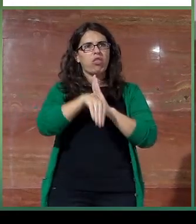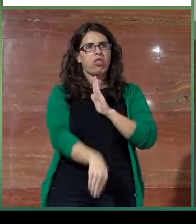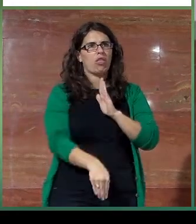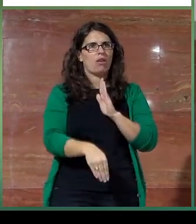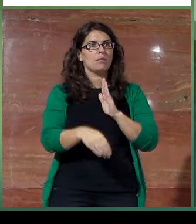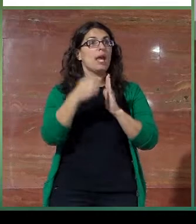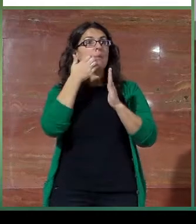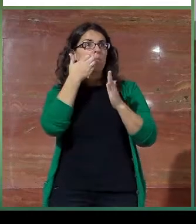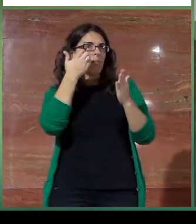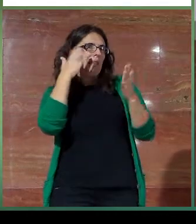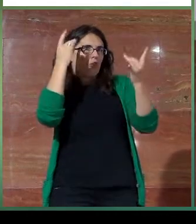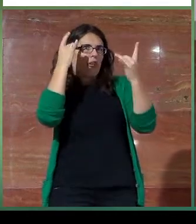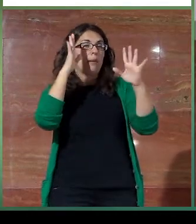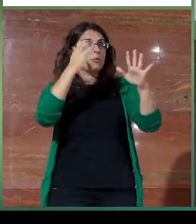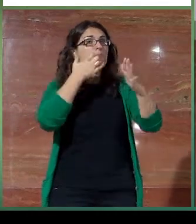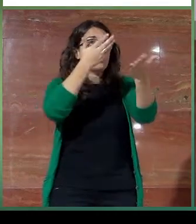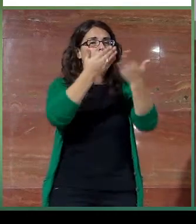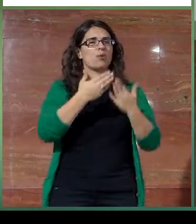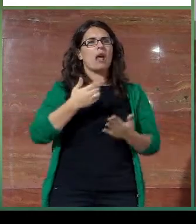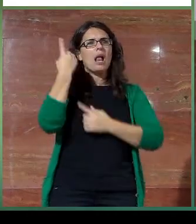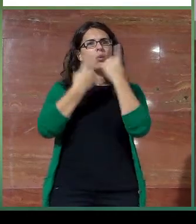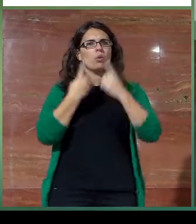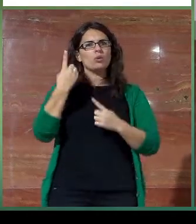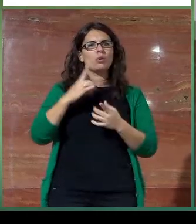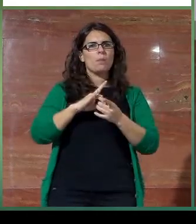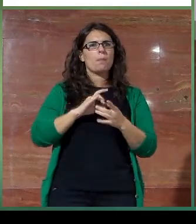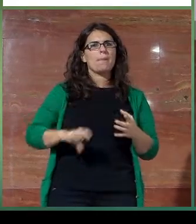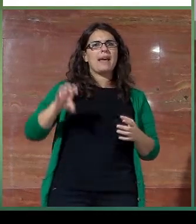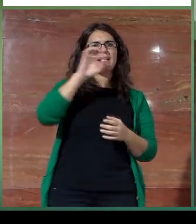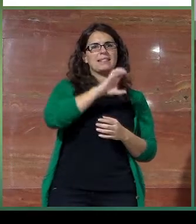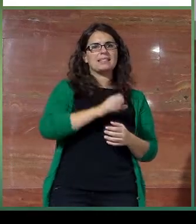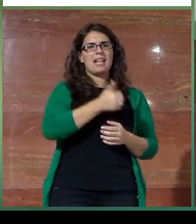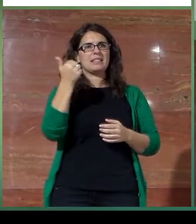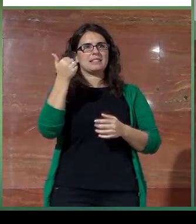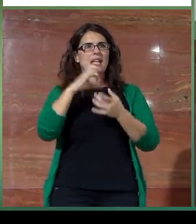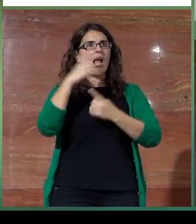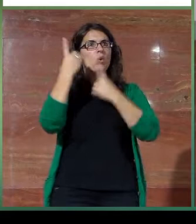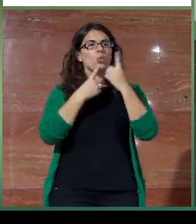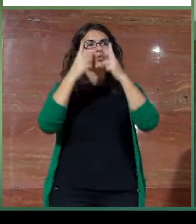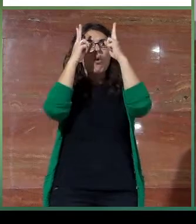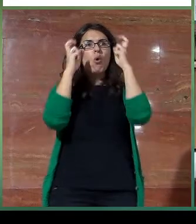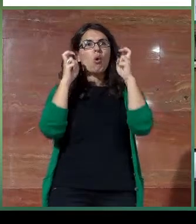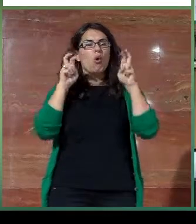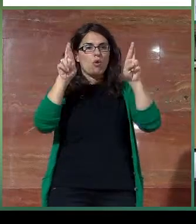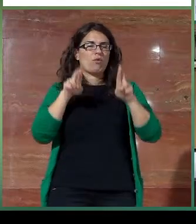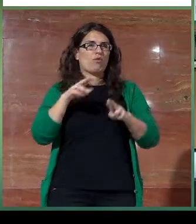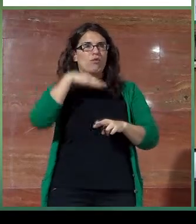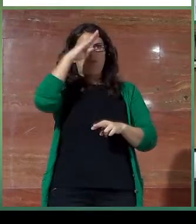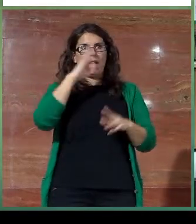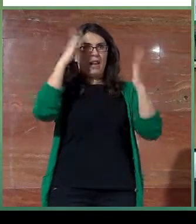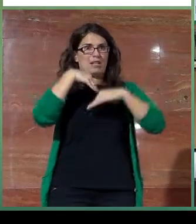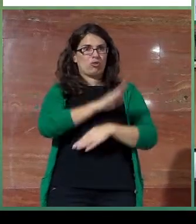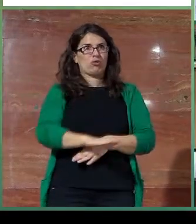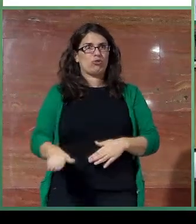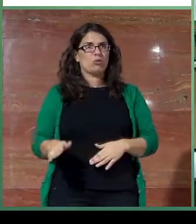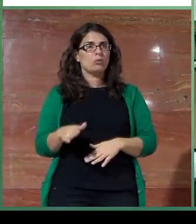como ejemplo países del este en donde hay orfanatos, donde se dejan a la gente sin ningún problema y 2 años